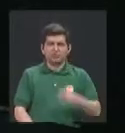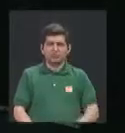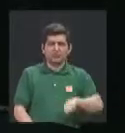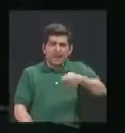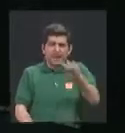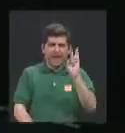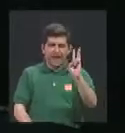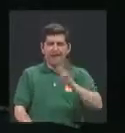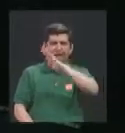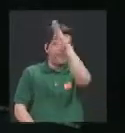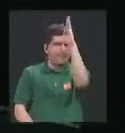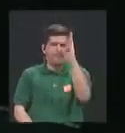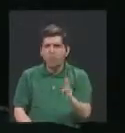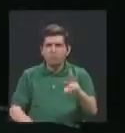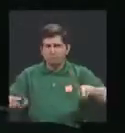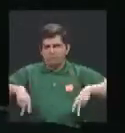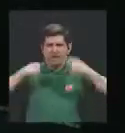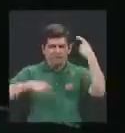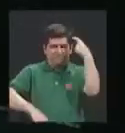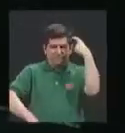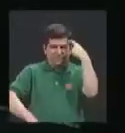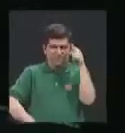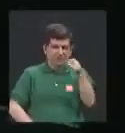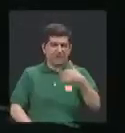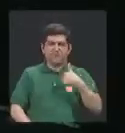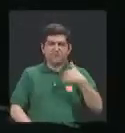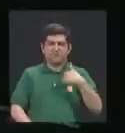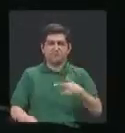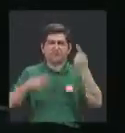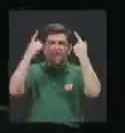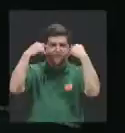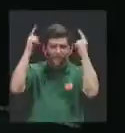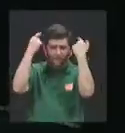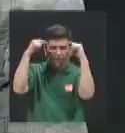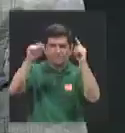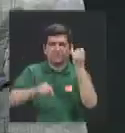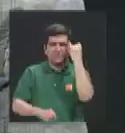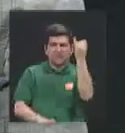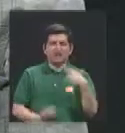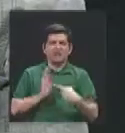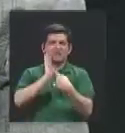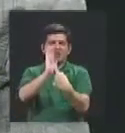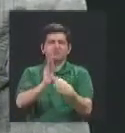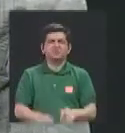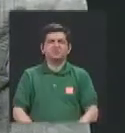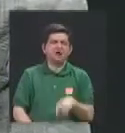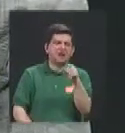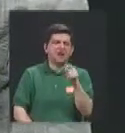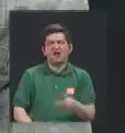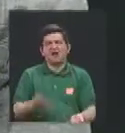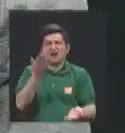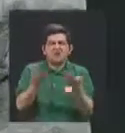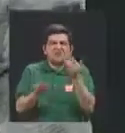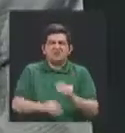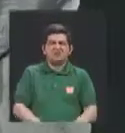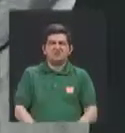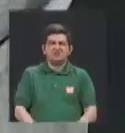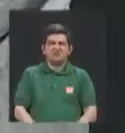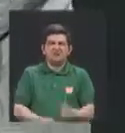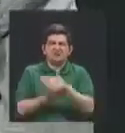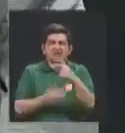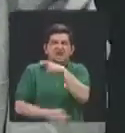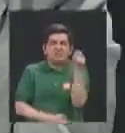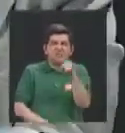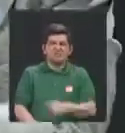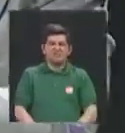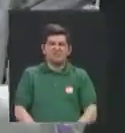guión en Canal 6, jamás, nunca en la vida pensamos que eso iba a tener éxito. La idea era presentarlo ahí unos meses y ya, ¿no?